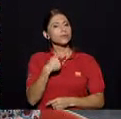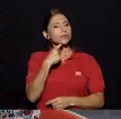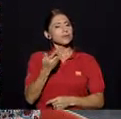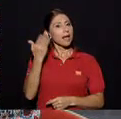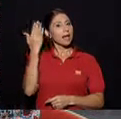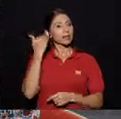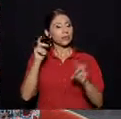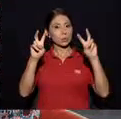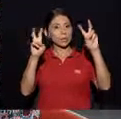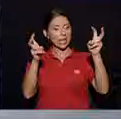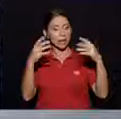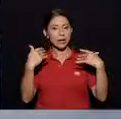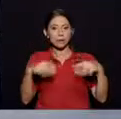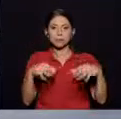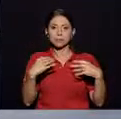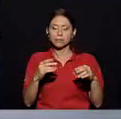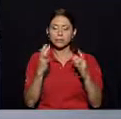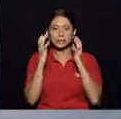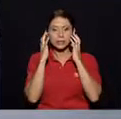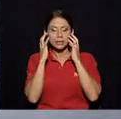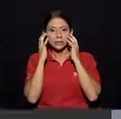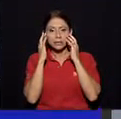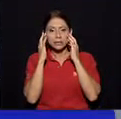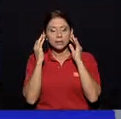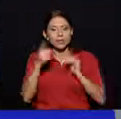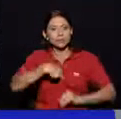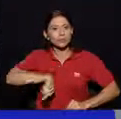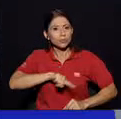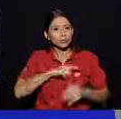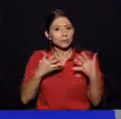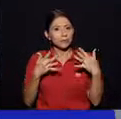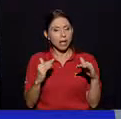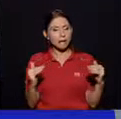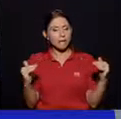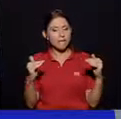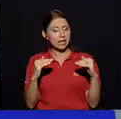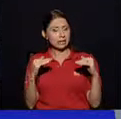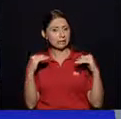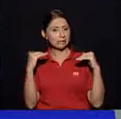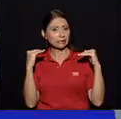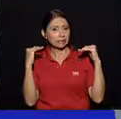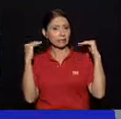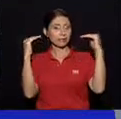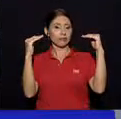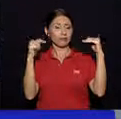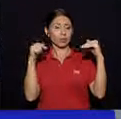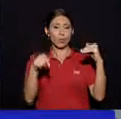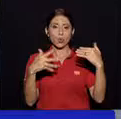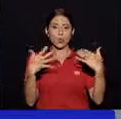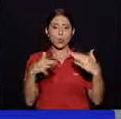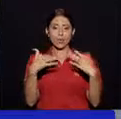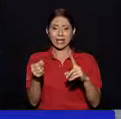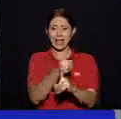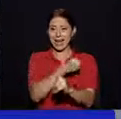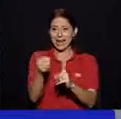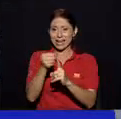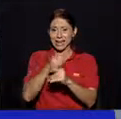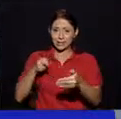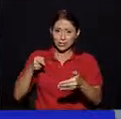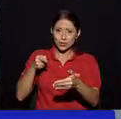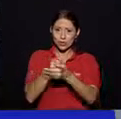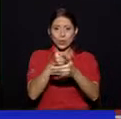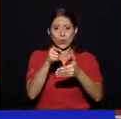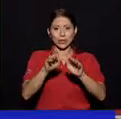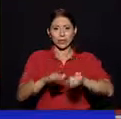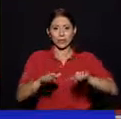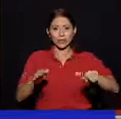un tema muy preocupante. Hemos alcanzado niveles demasiado altos de agresión y